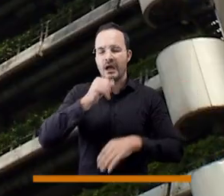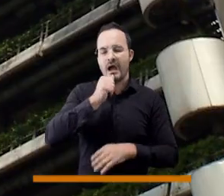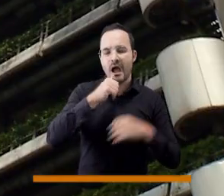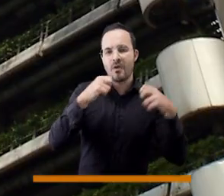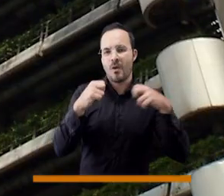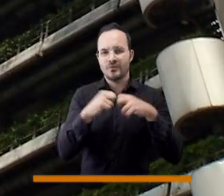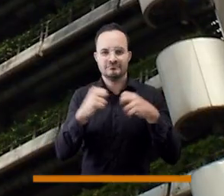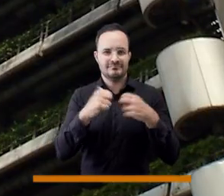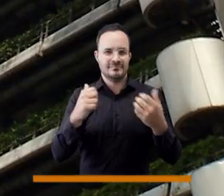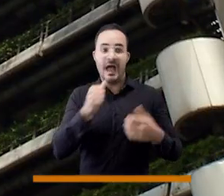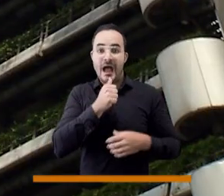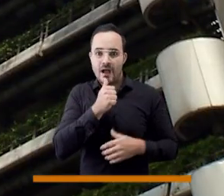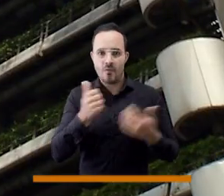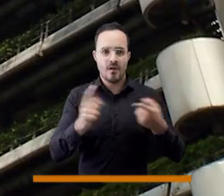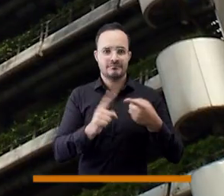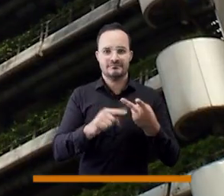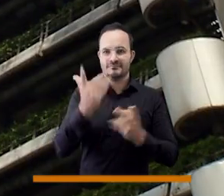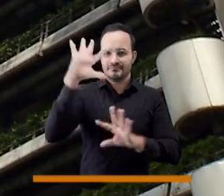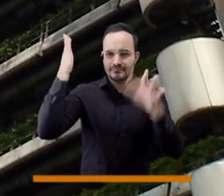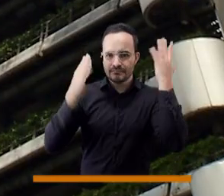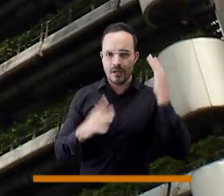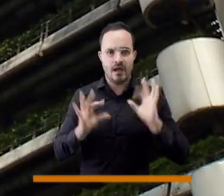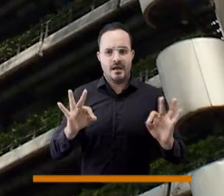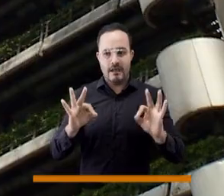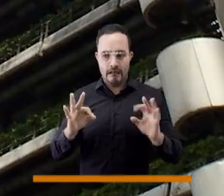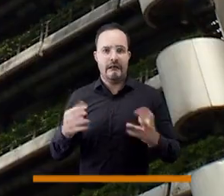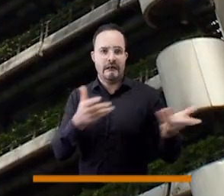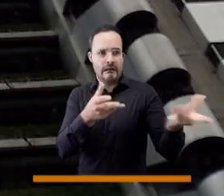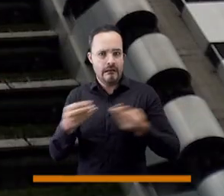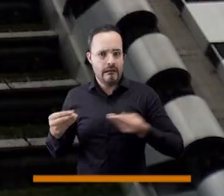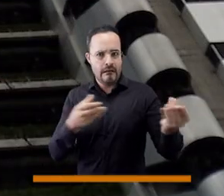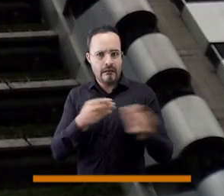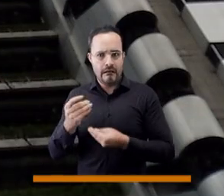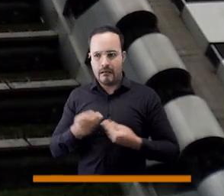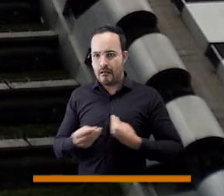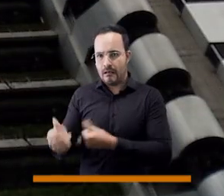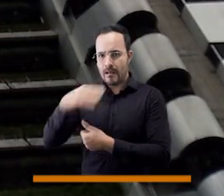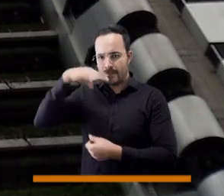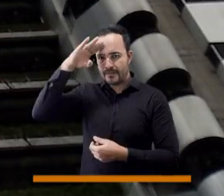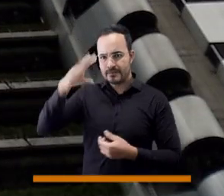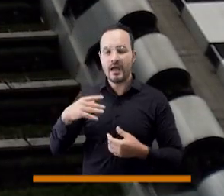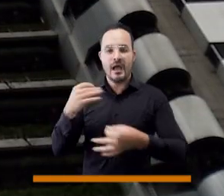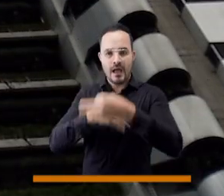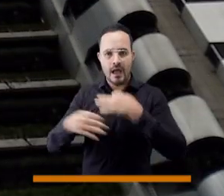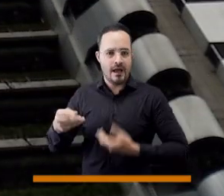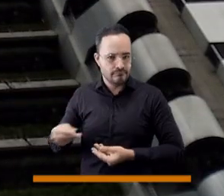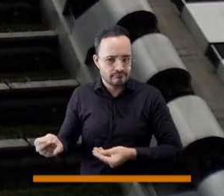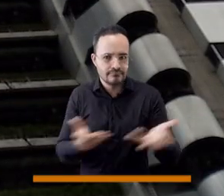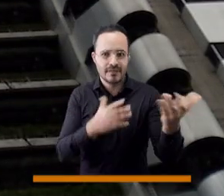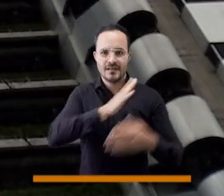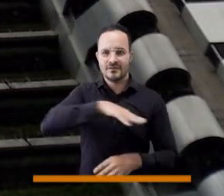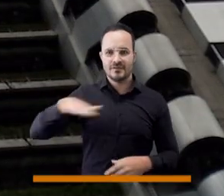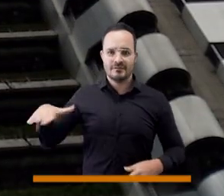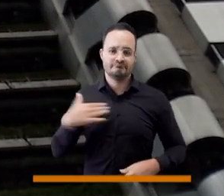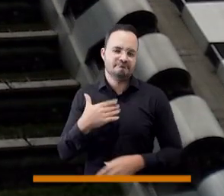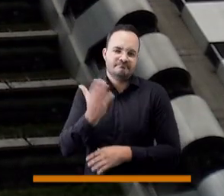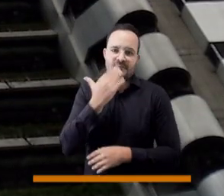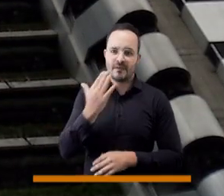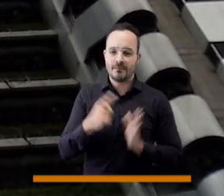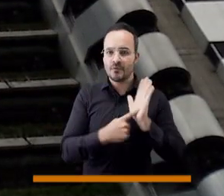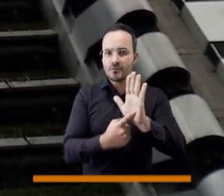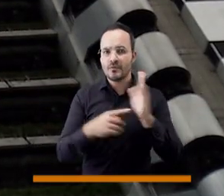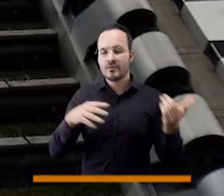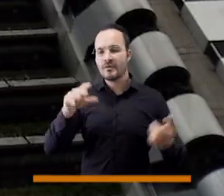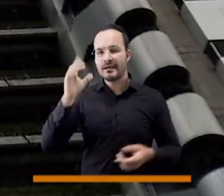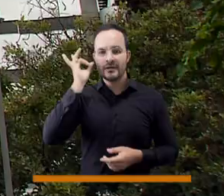eso. Yo creo que EPM tiene que, digamos, dejar de hacer esos proyectos que está invirtiendo en el exterior y hacer, por ejemplo, lo que se hizo